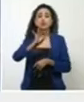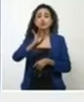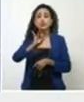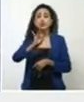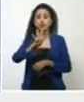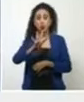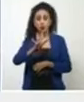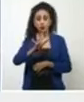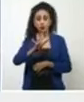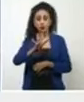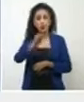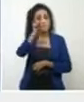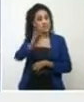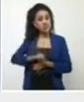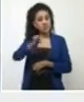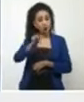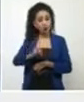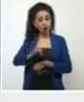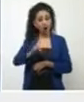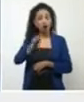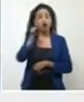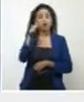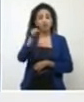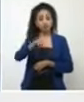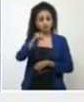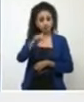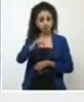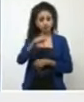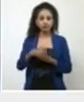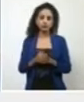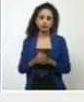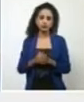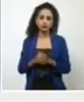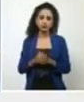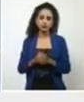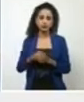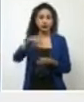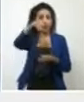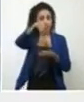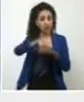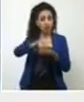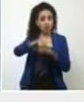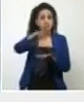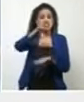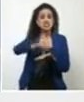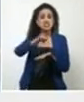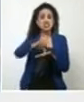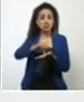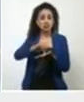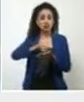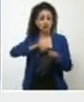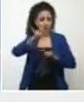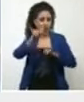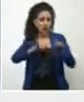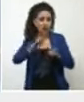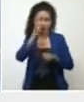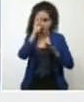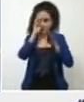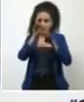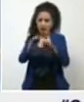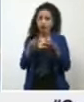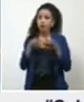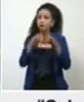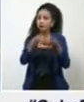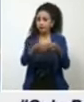474 personas que se encuentran en estos centros de viajeros ingresados, aislados. Recuerden